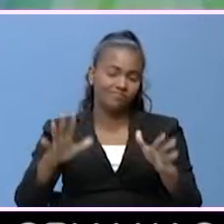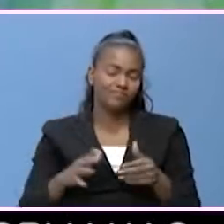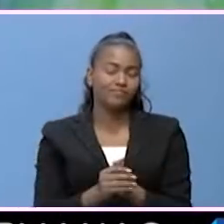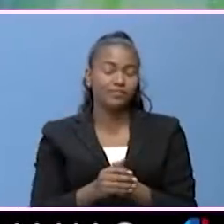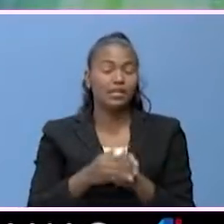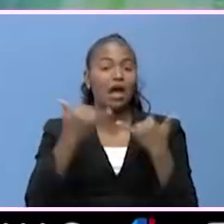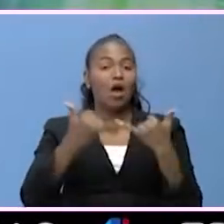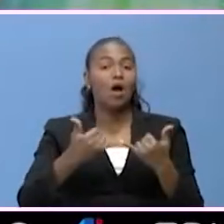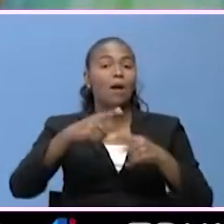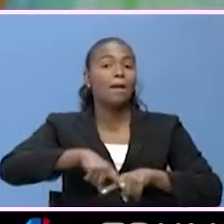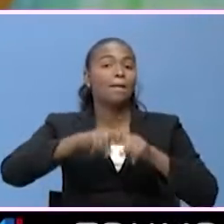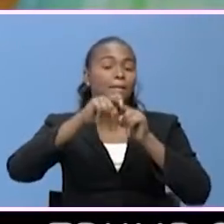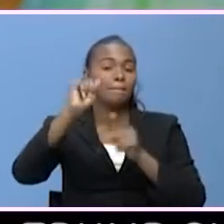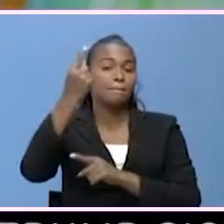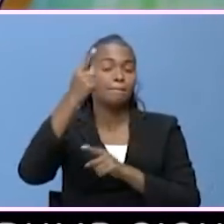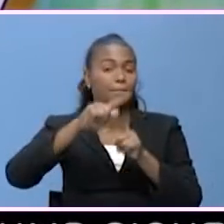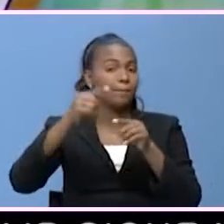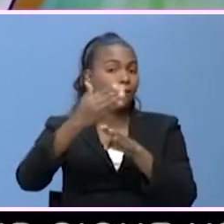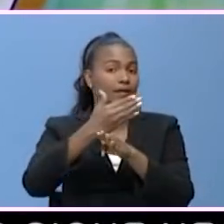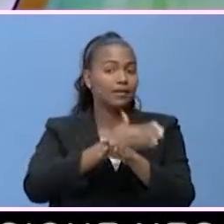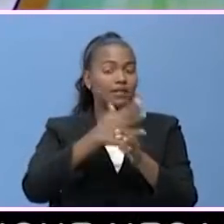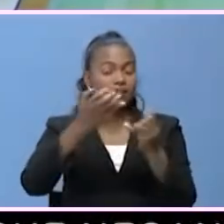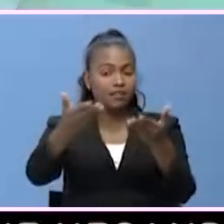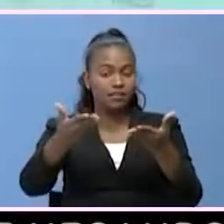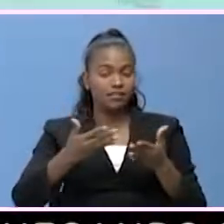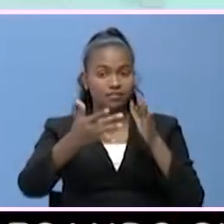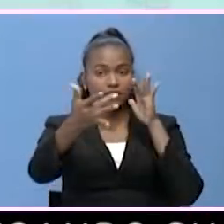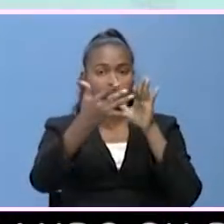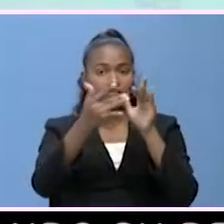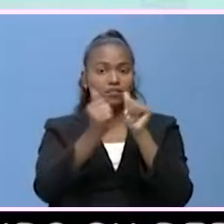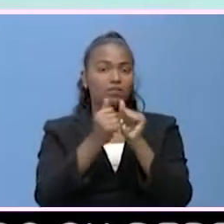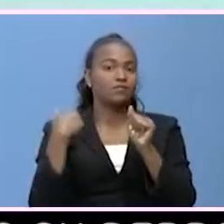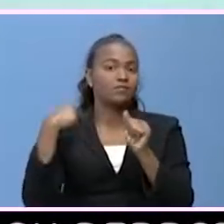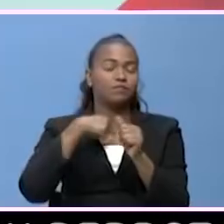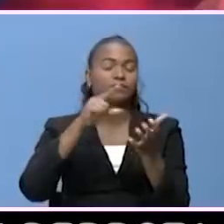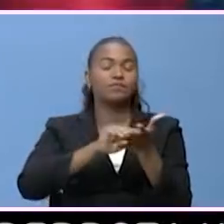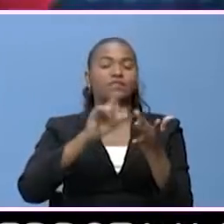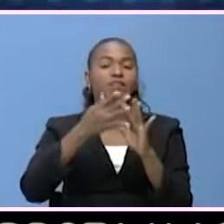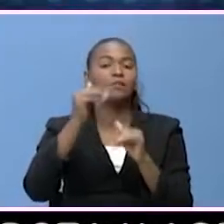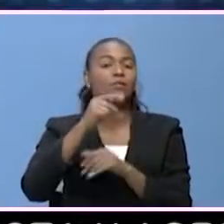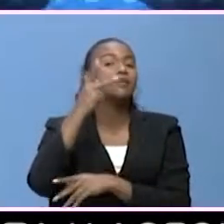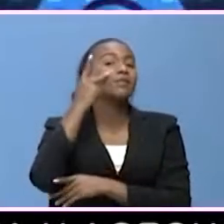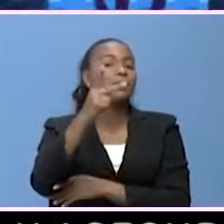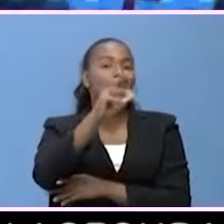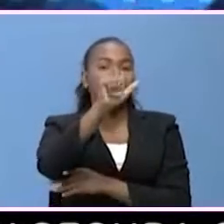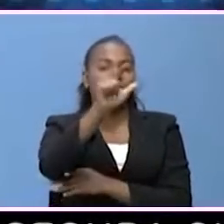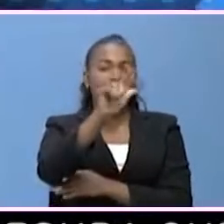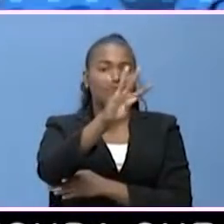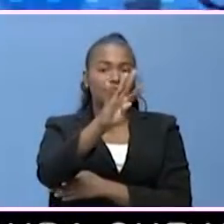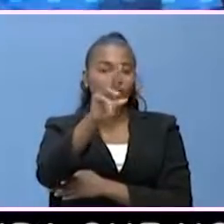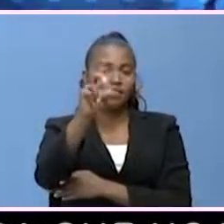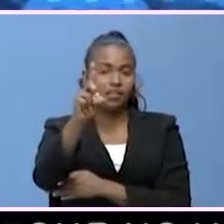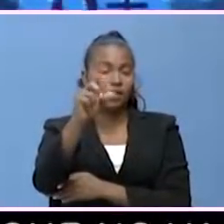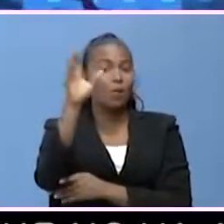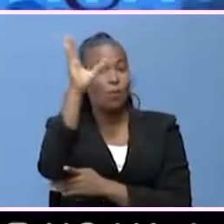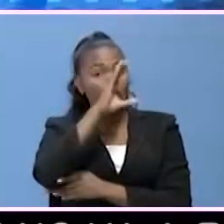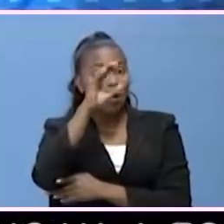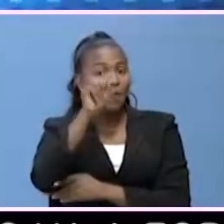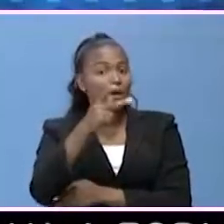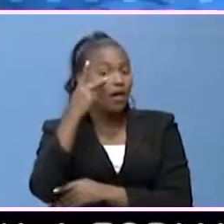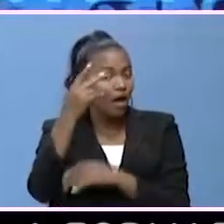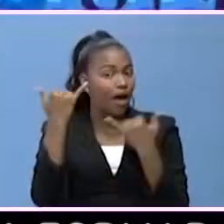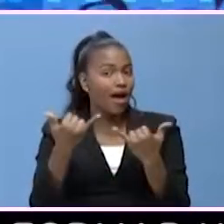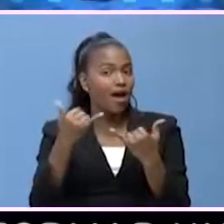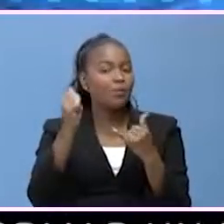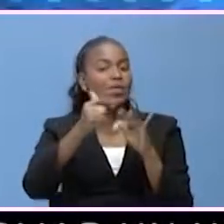Señores, hacemos nuestra primera pausa, pero antes invitarlos a seguirnos en nuestras plataformas sociales. Canal 4RD, búsquenos ahora